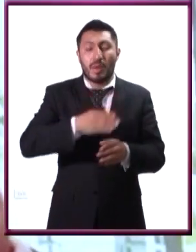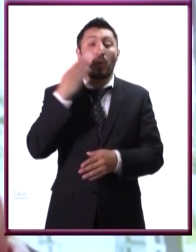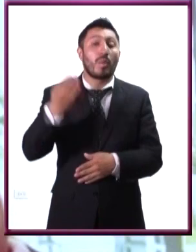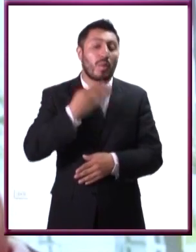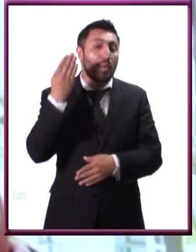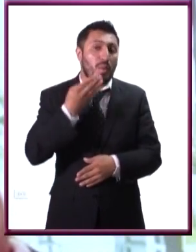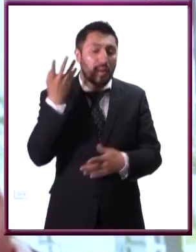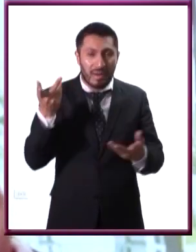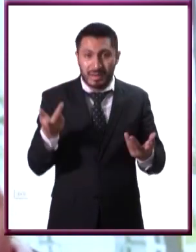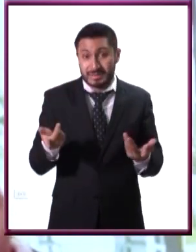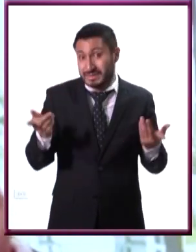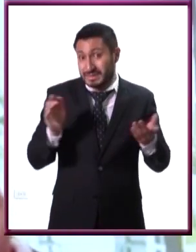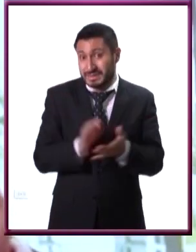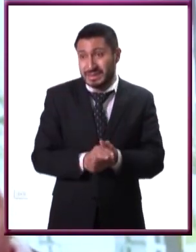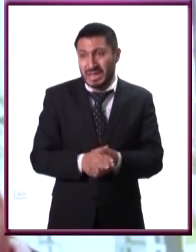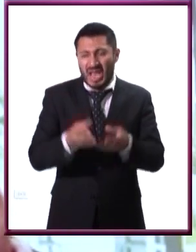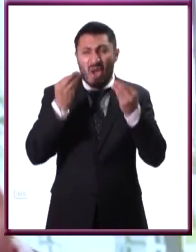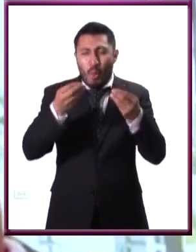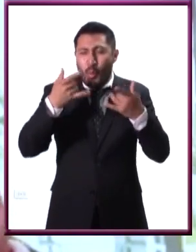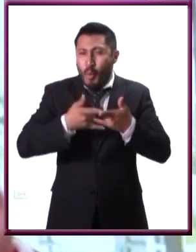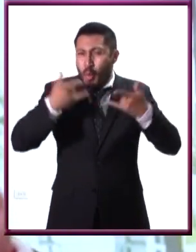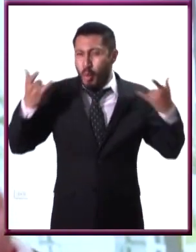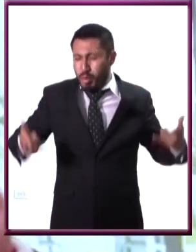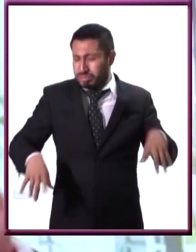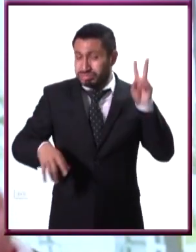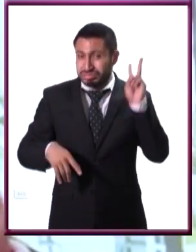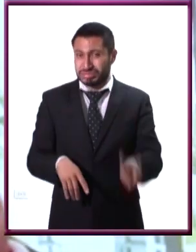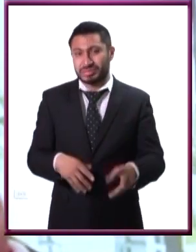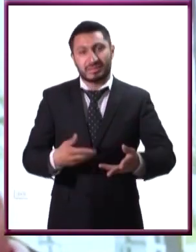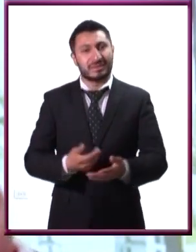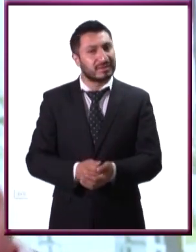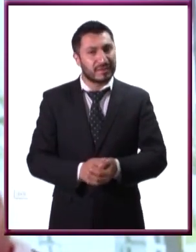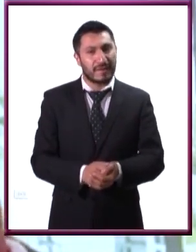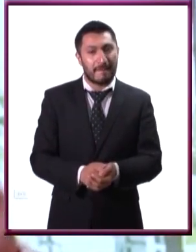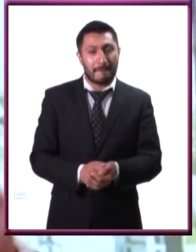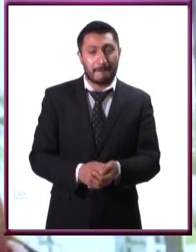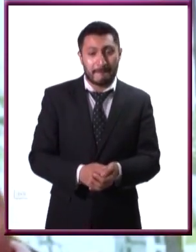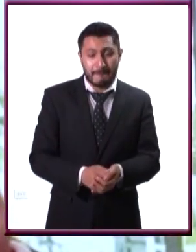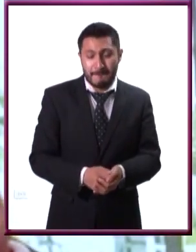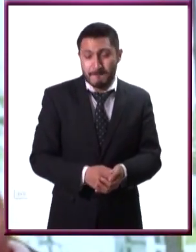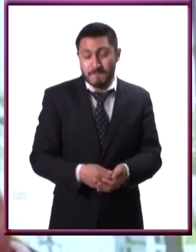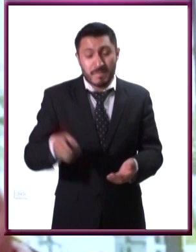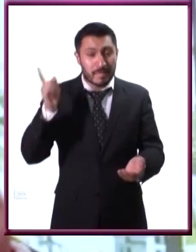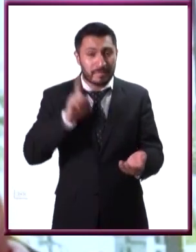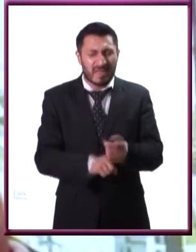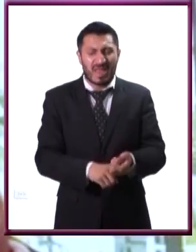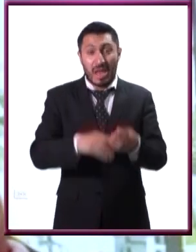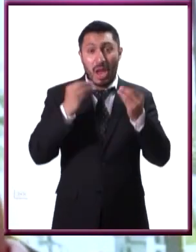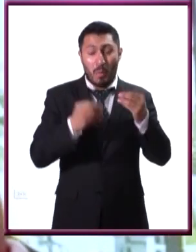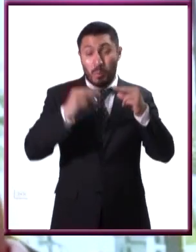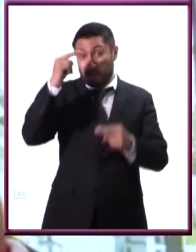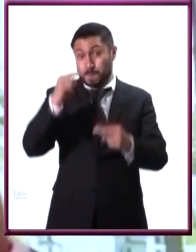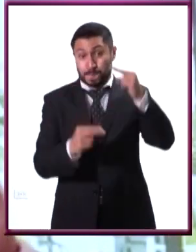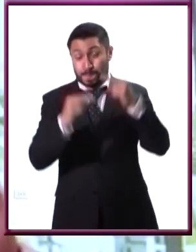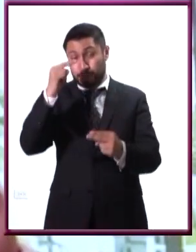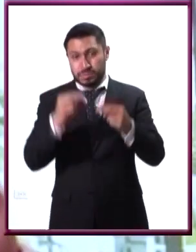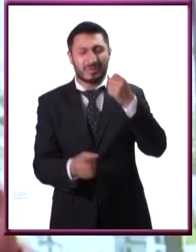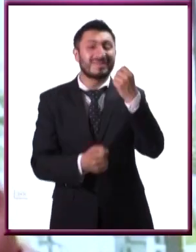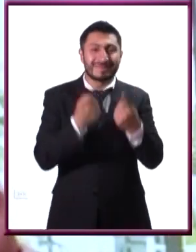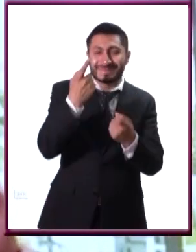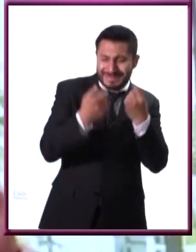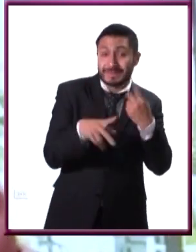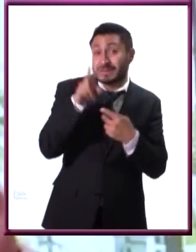particular la Biblia, pues están llenos de historias, ¿no? Están llenos un contenido de muchos